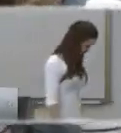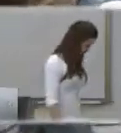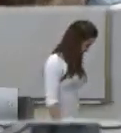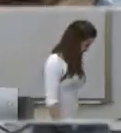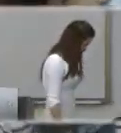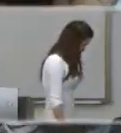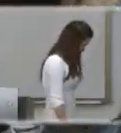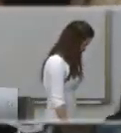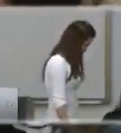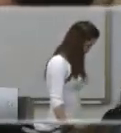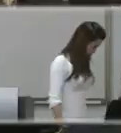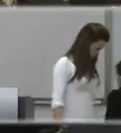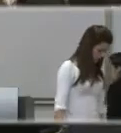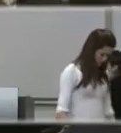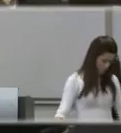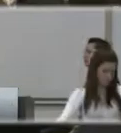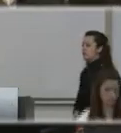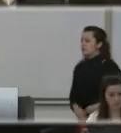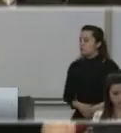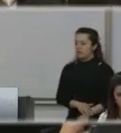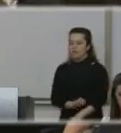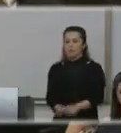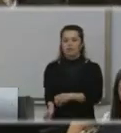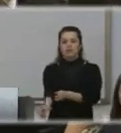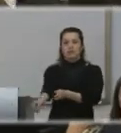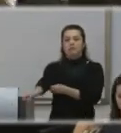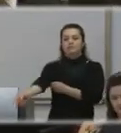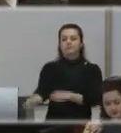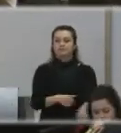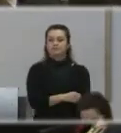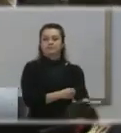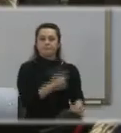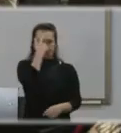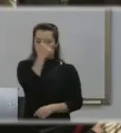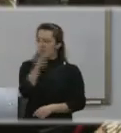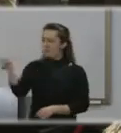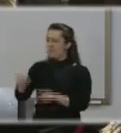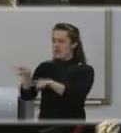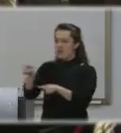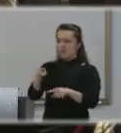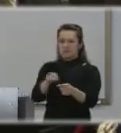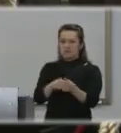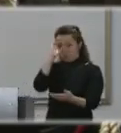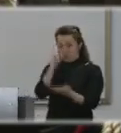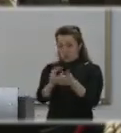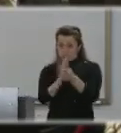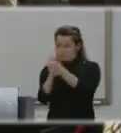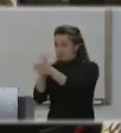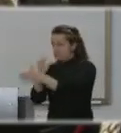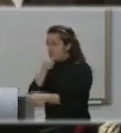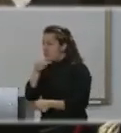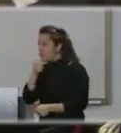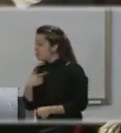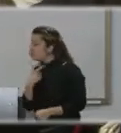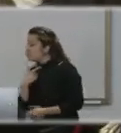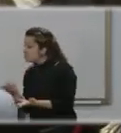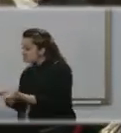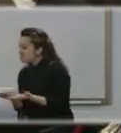Muy bien, me gustaría escuchar algunas de las opiniones, tal vez de personas que aún no hayan hablado. Sí.